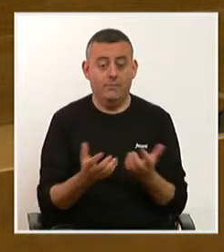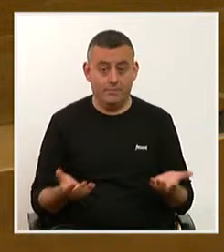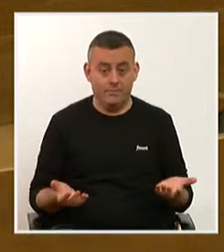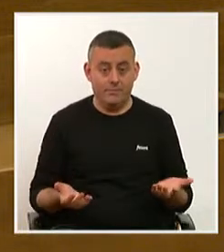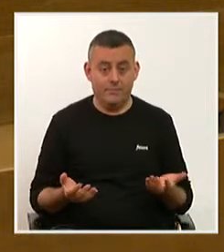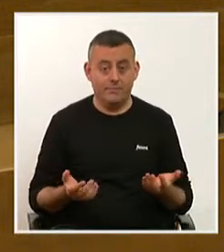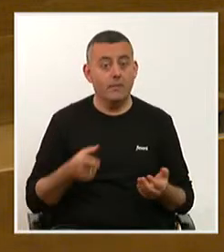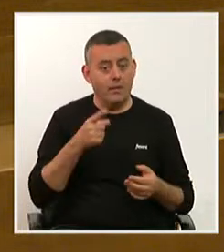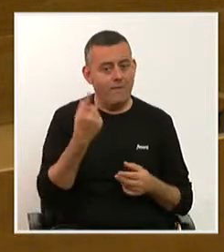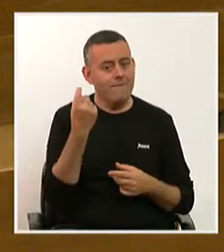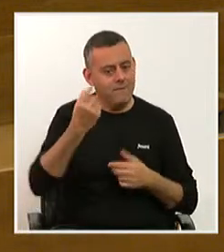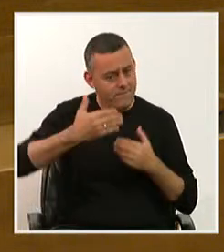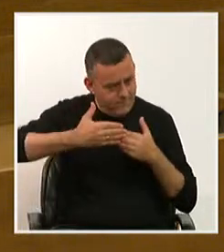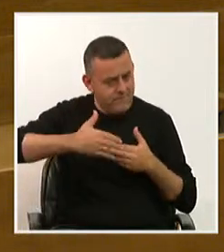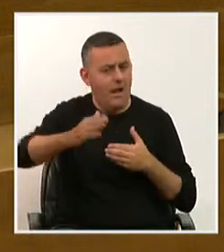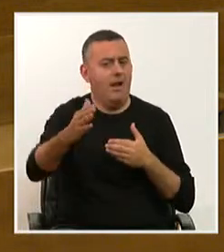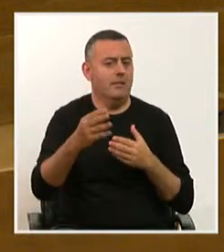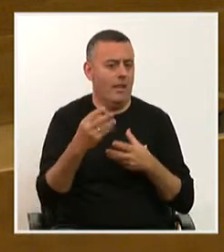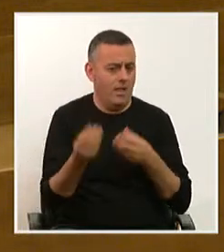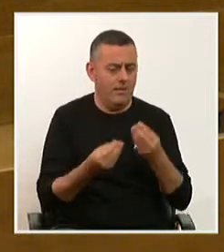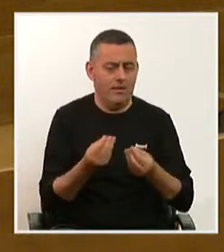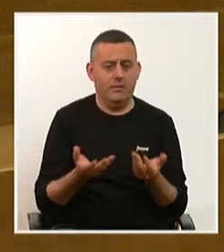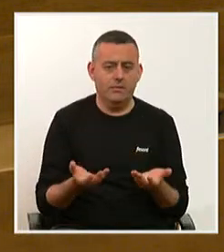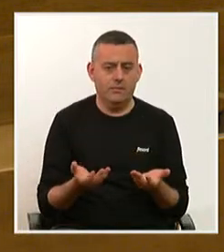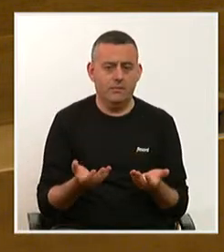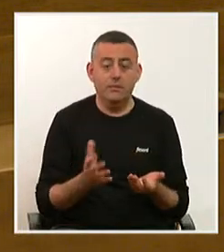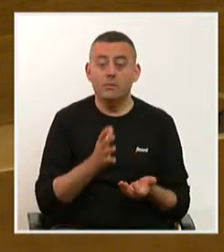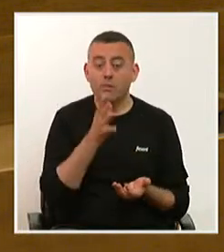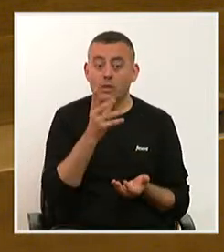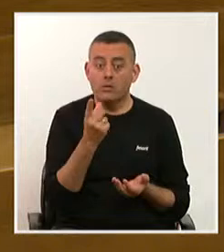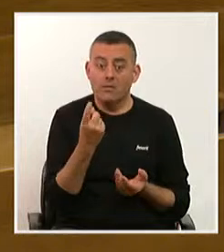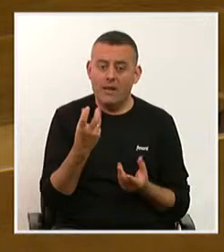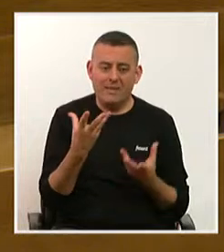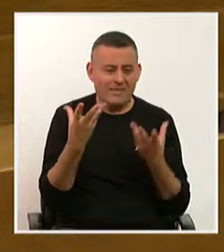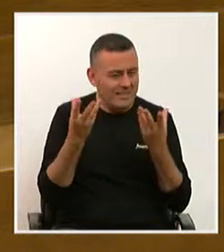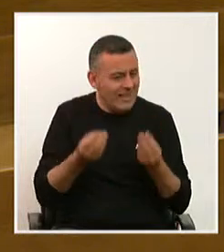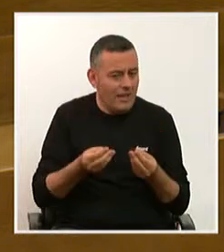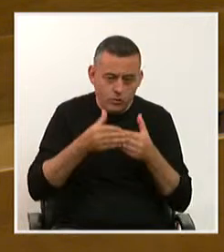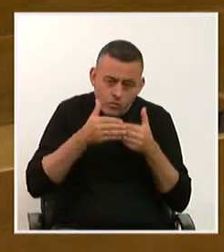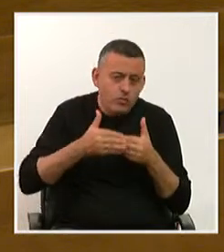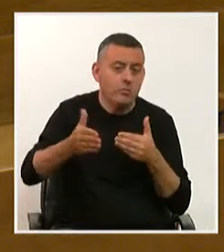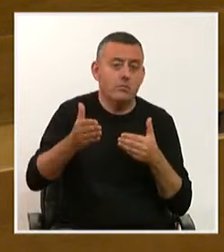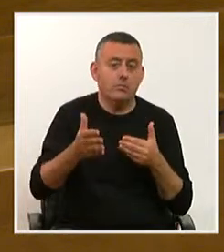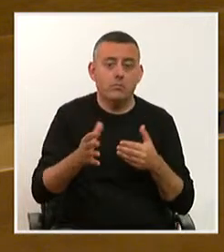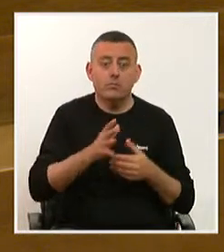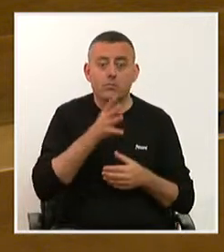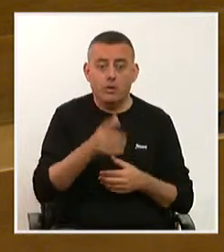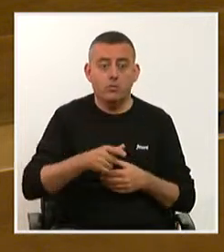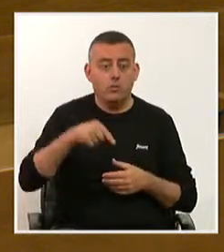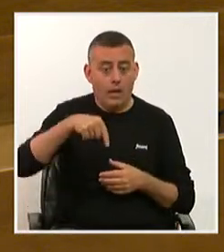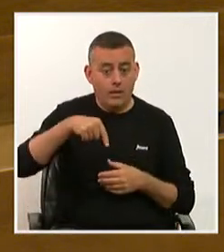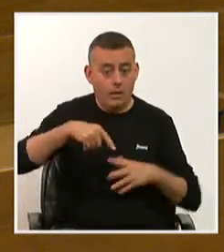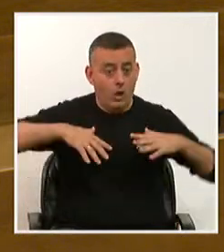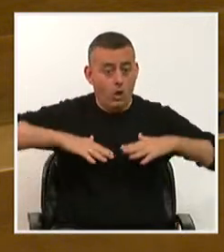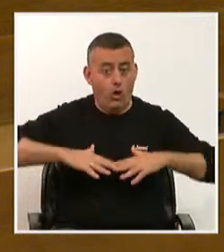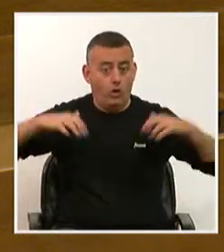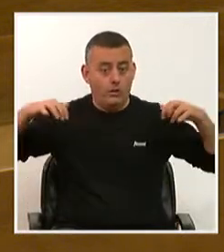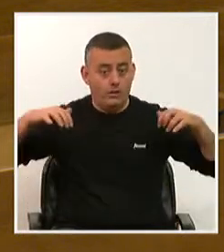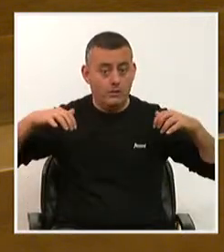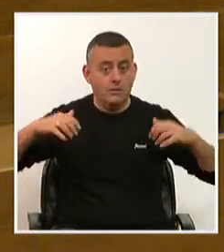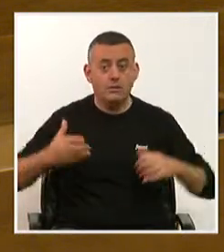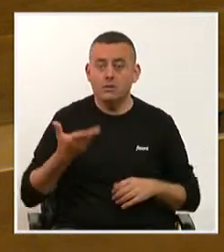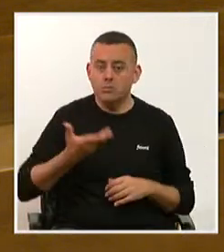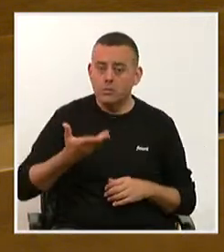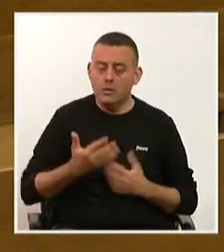en este y cre que es que es y